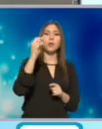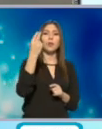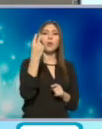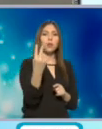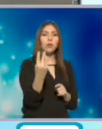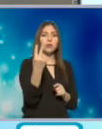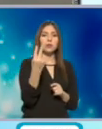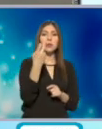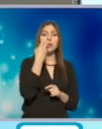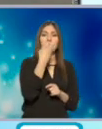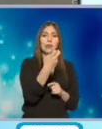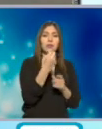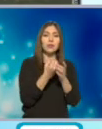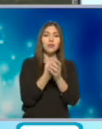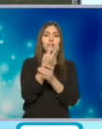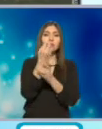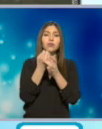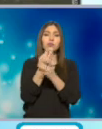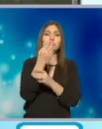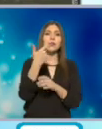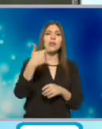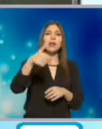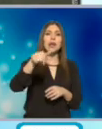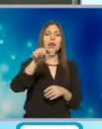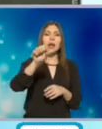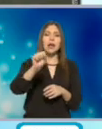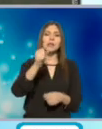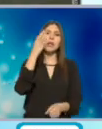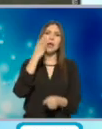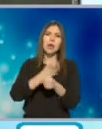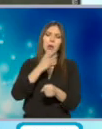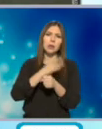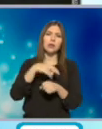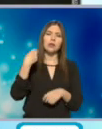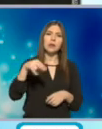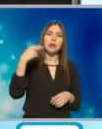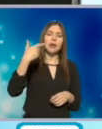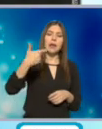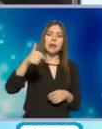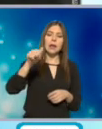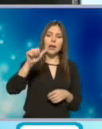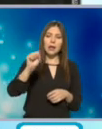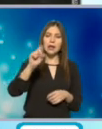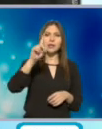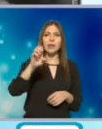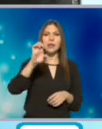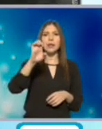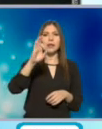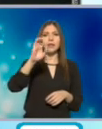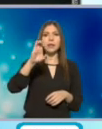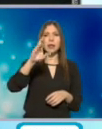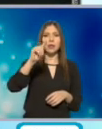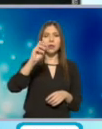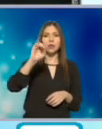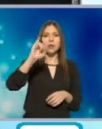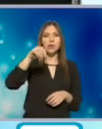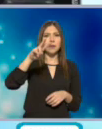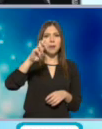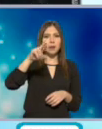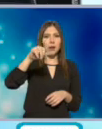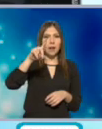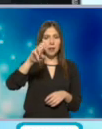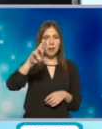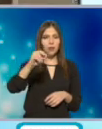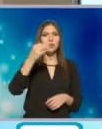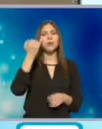como referencia, que ahora le llamamos gas de efecto invernadero. También tenemos el metano, que es resulta de la biodegradación de la